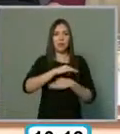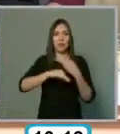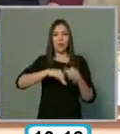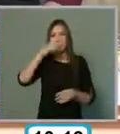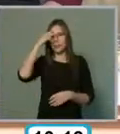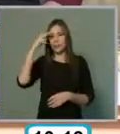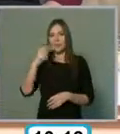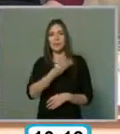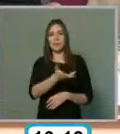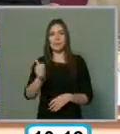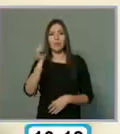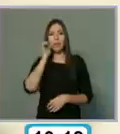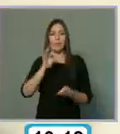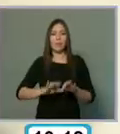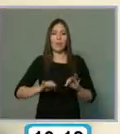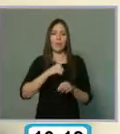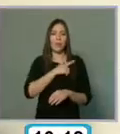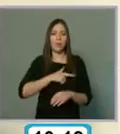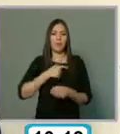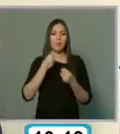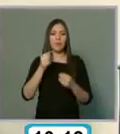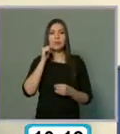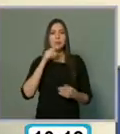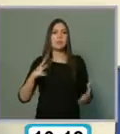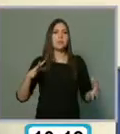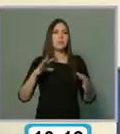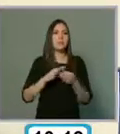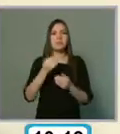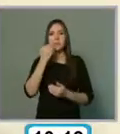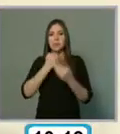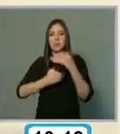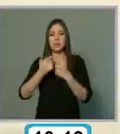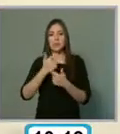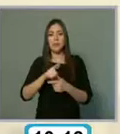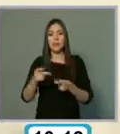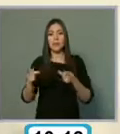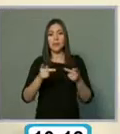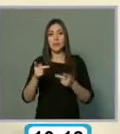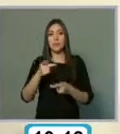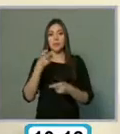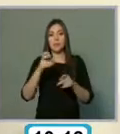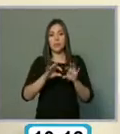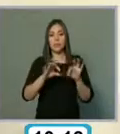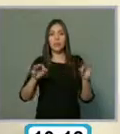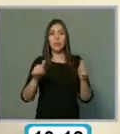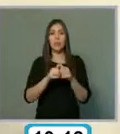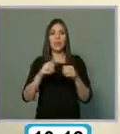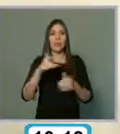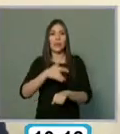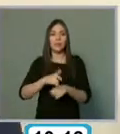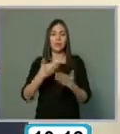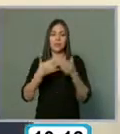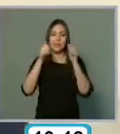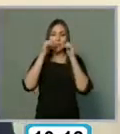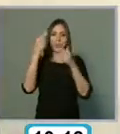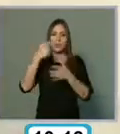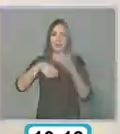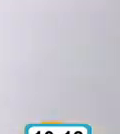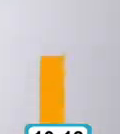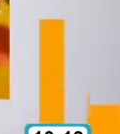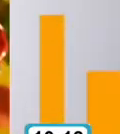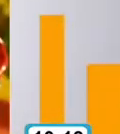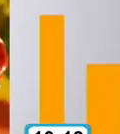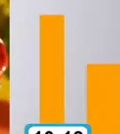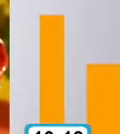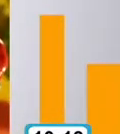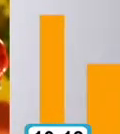es súper importante y puede ir con cualquier comida. Pero si usted quiere preparar este choriqueso, ponga mucha atención porque aquí están los ingredientes.